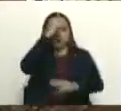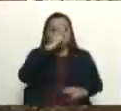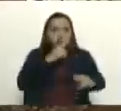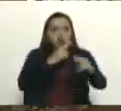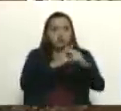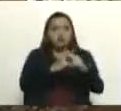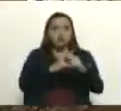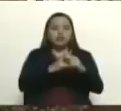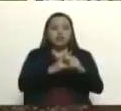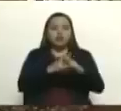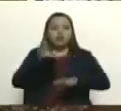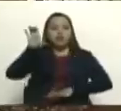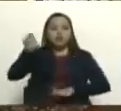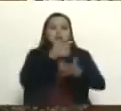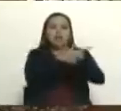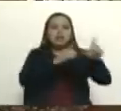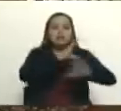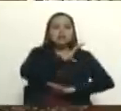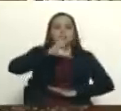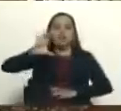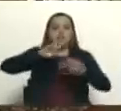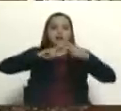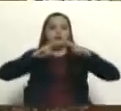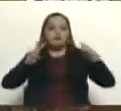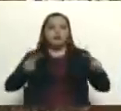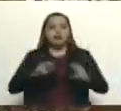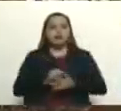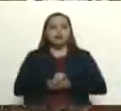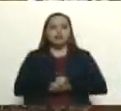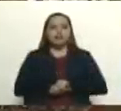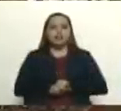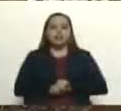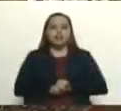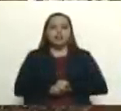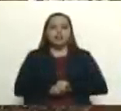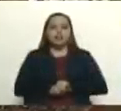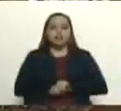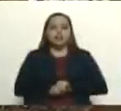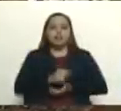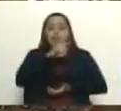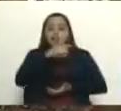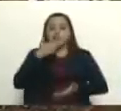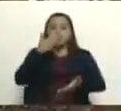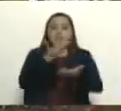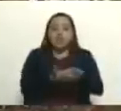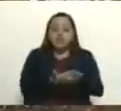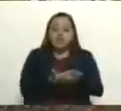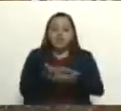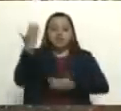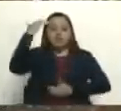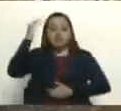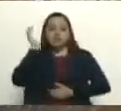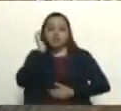una patria libre y soberana y en paz y en buena medida, se lo debemos a Tibisay.